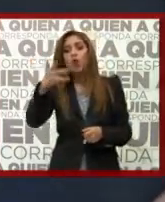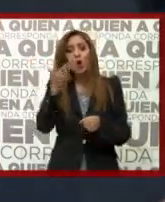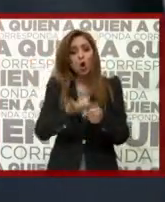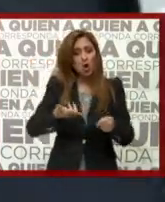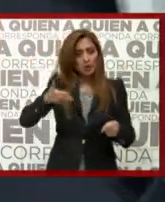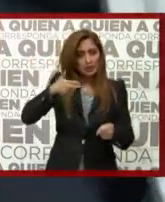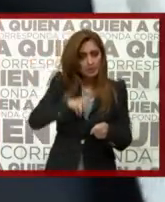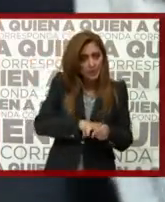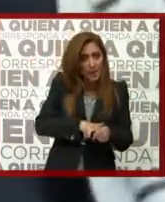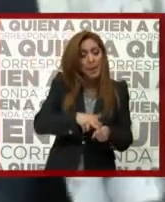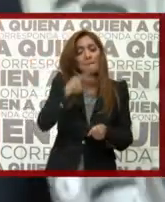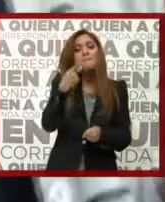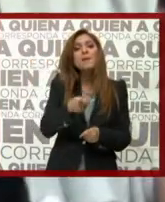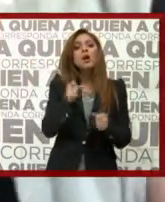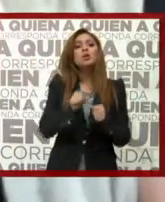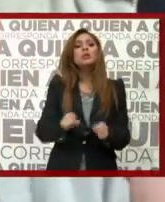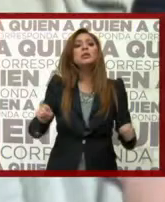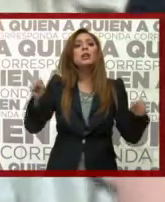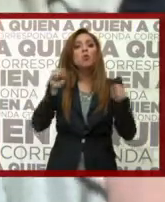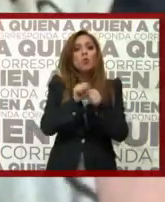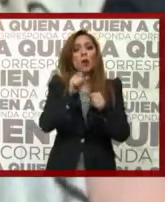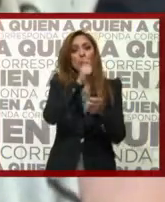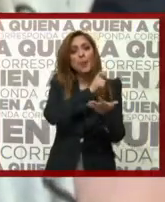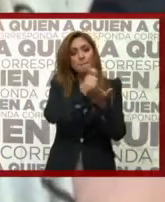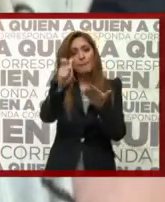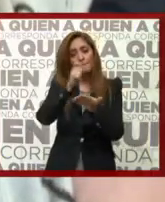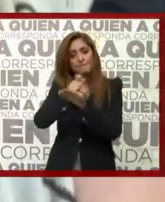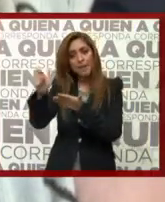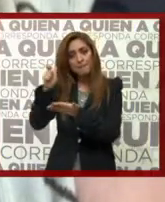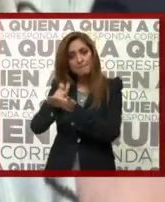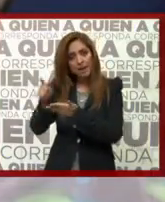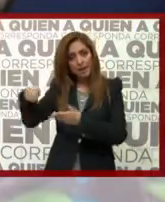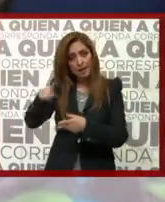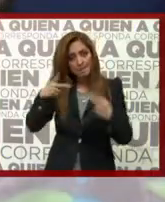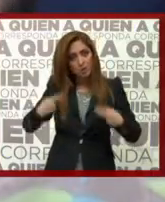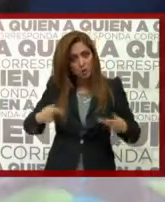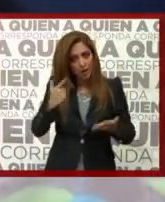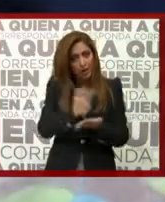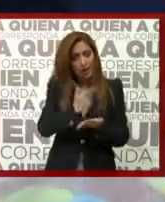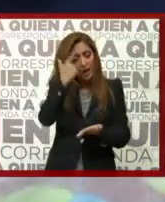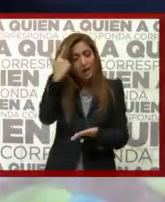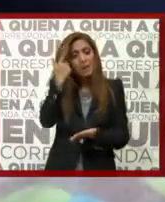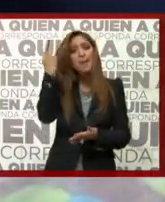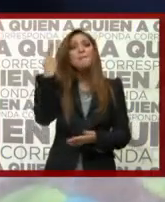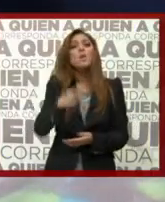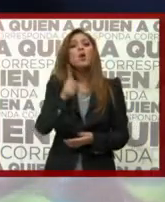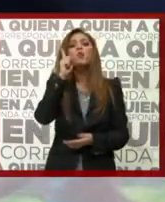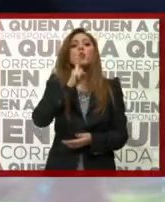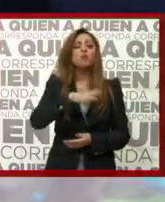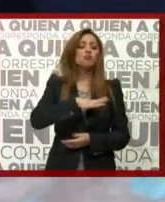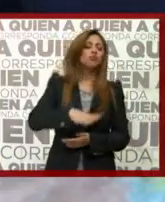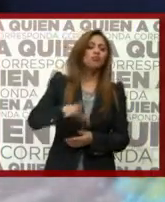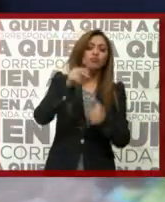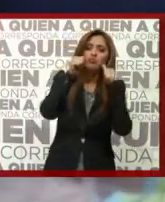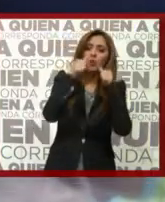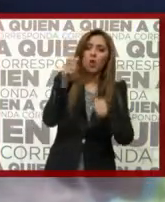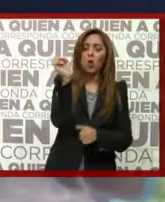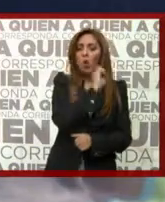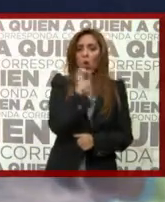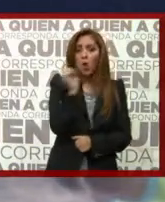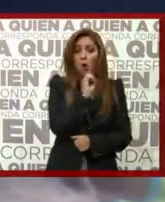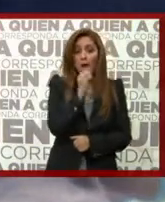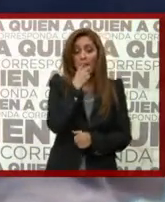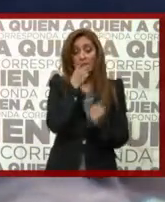hospital, donde la aseguradora se haría cargo de los lesionados más graves, pero a ella se rehusaron a darle la atención. E incluso